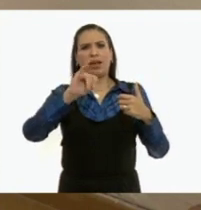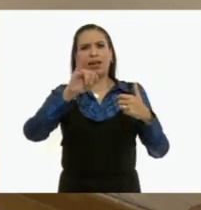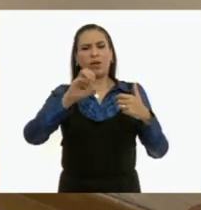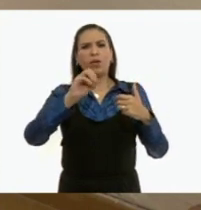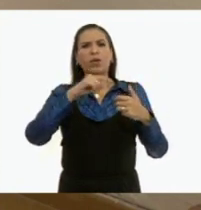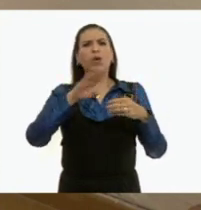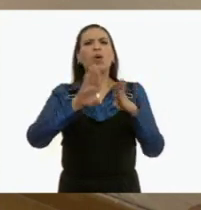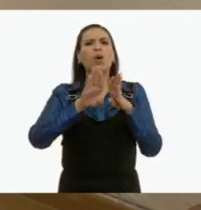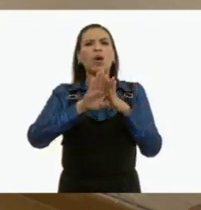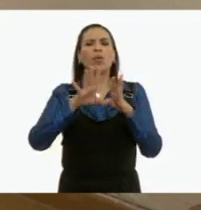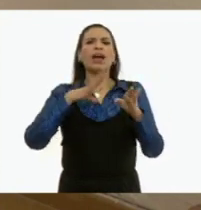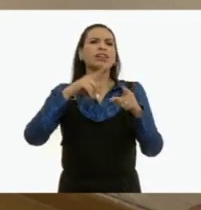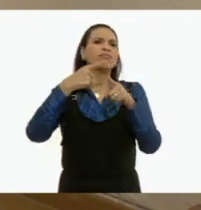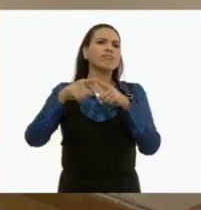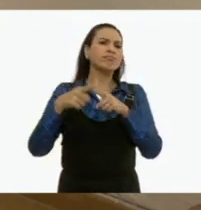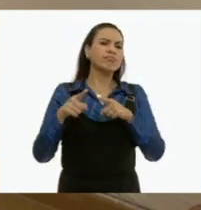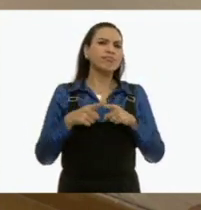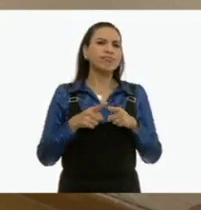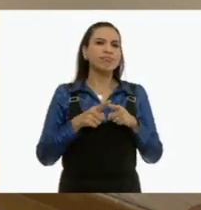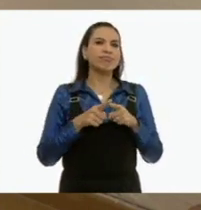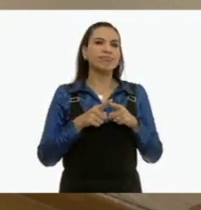y tuvo diferentes